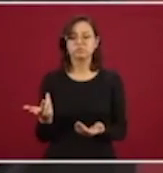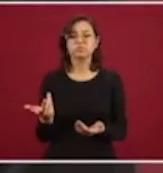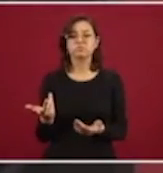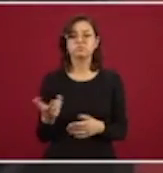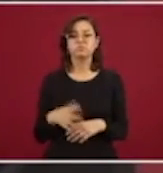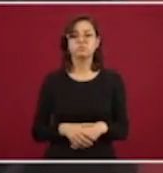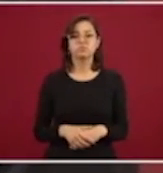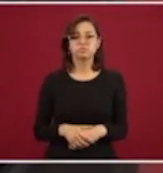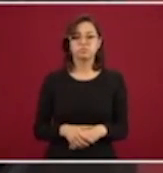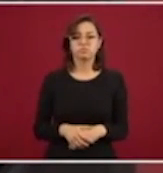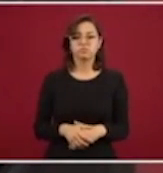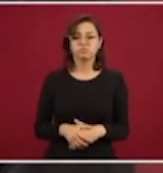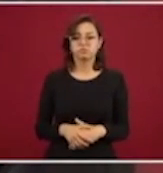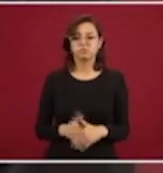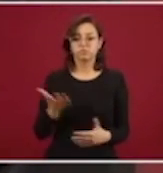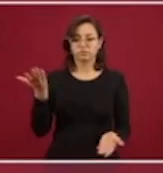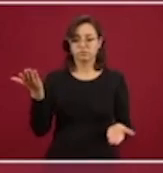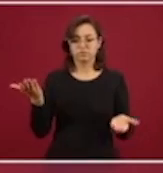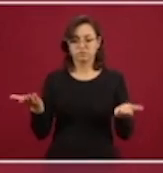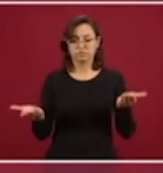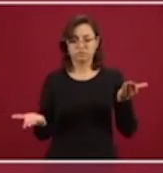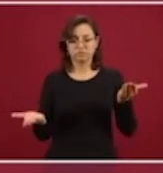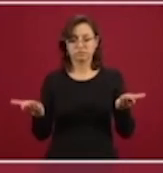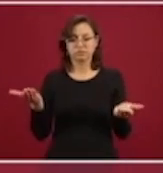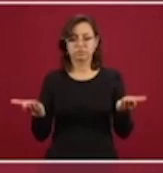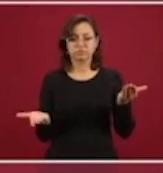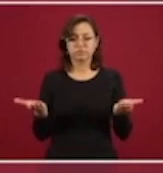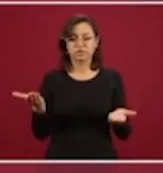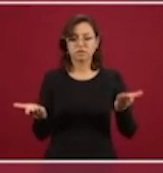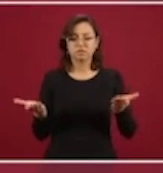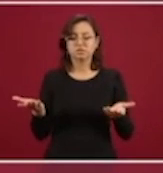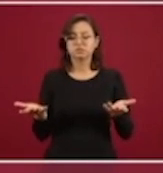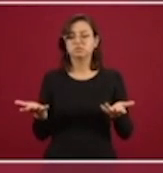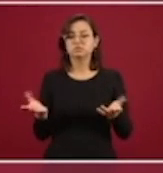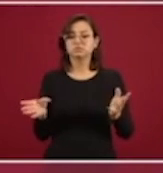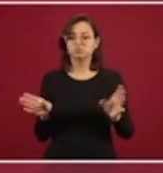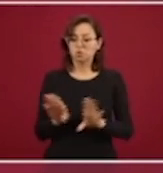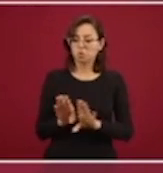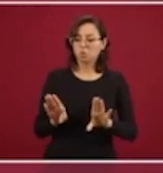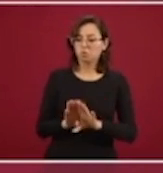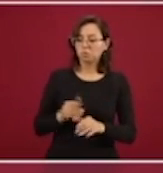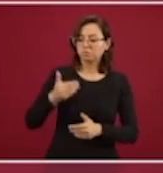un balance general de cómo vamos